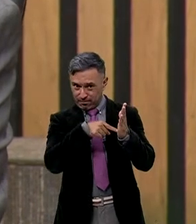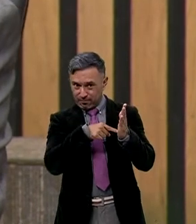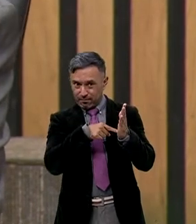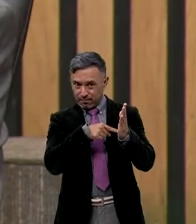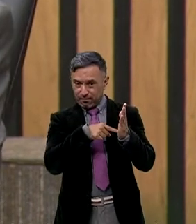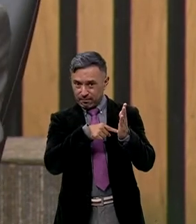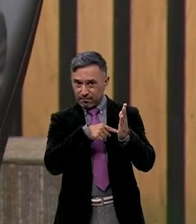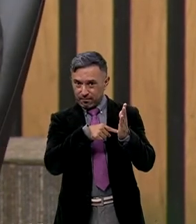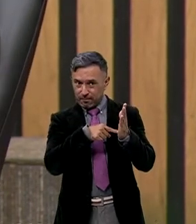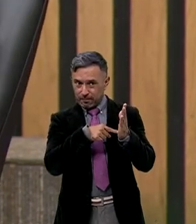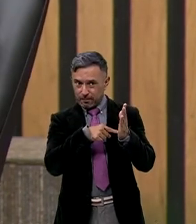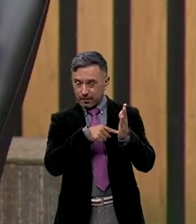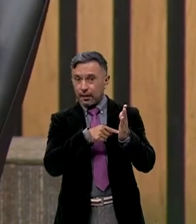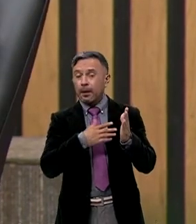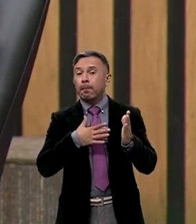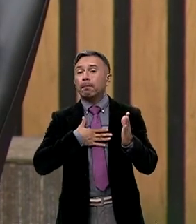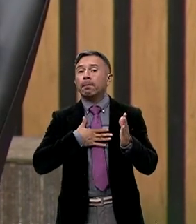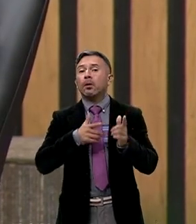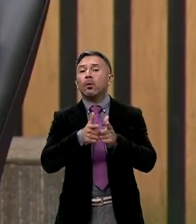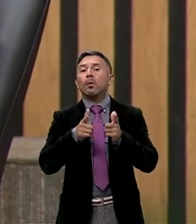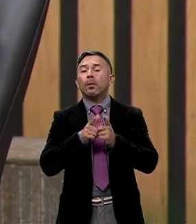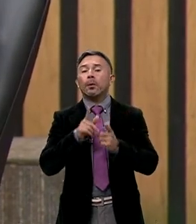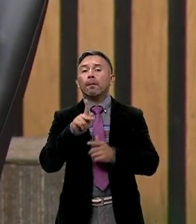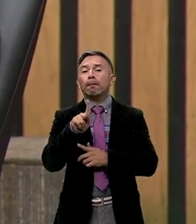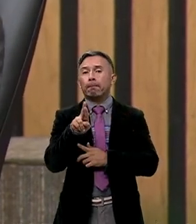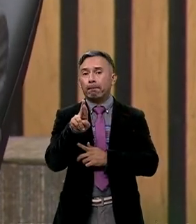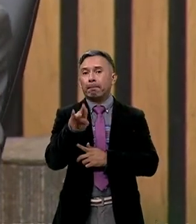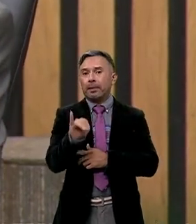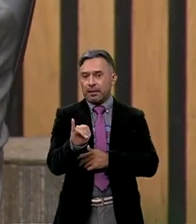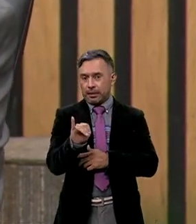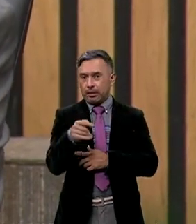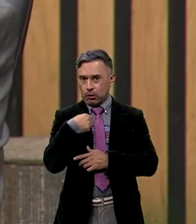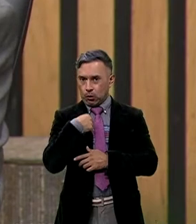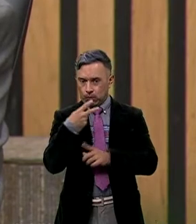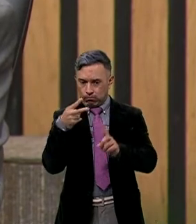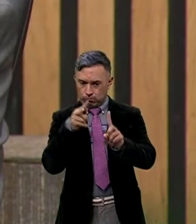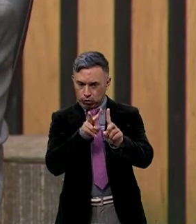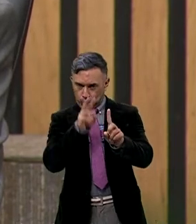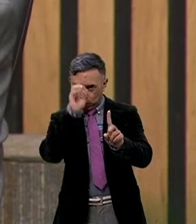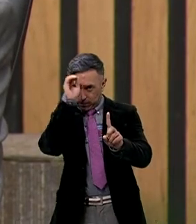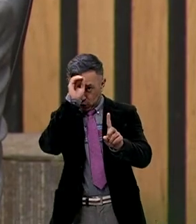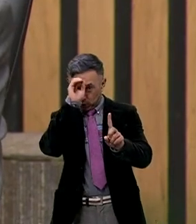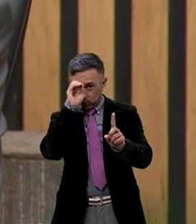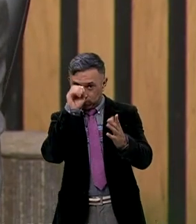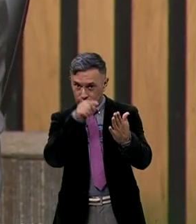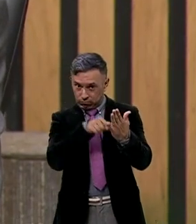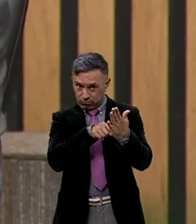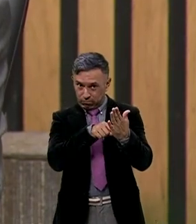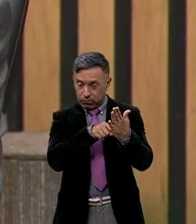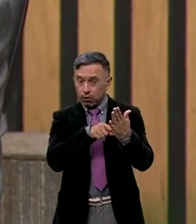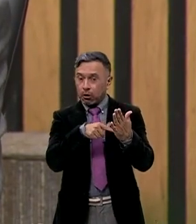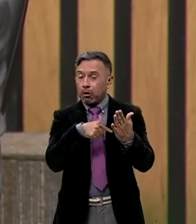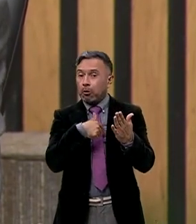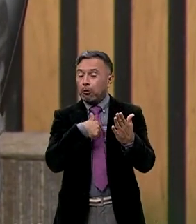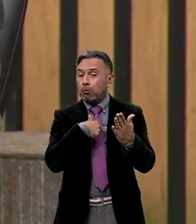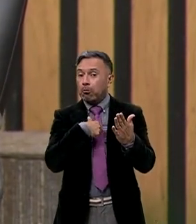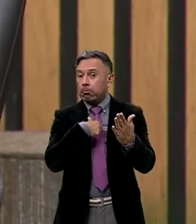el punto de vista del partido revolucionario institucional lo que se tiene que destacar